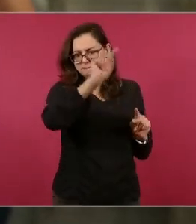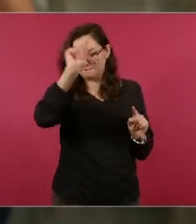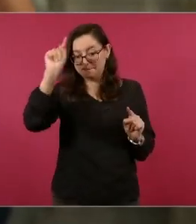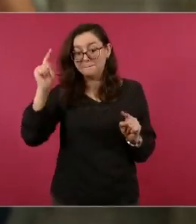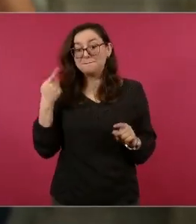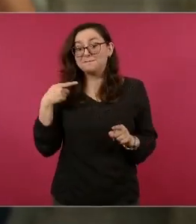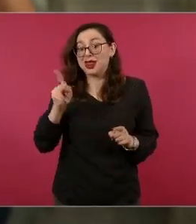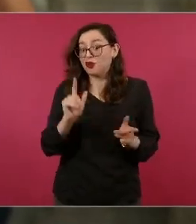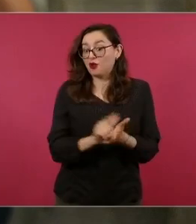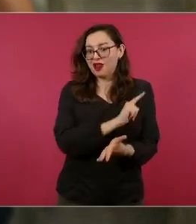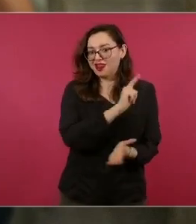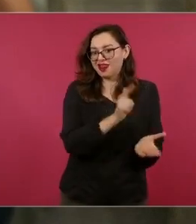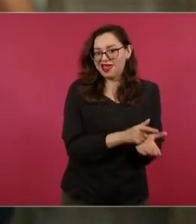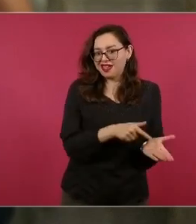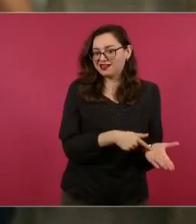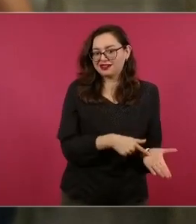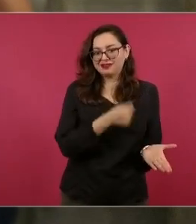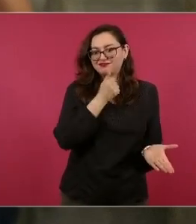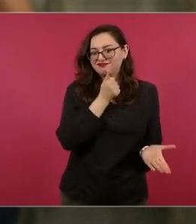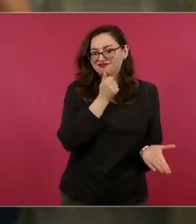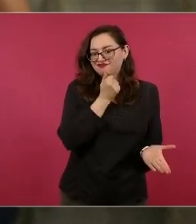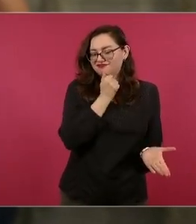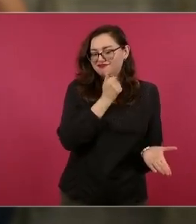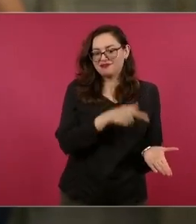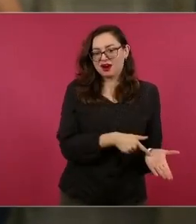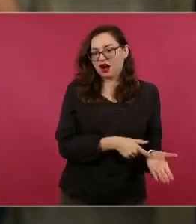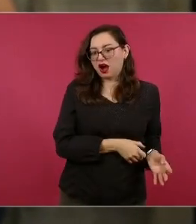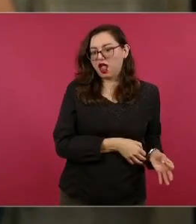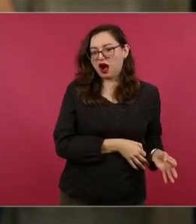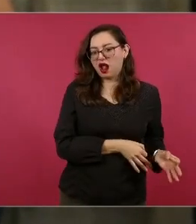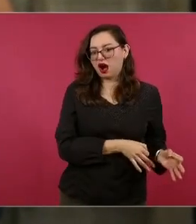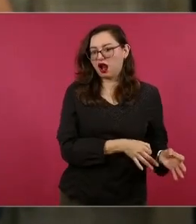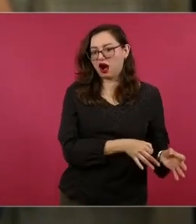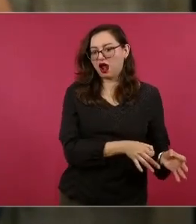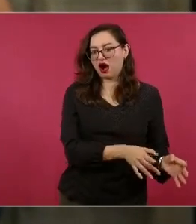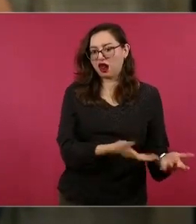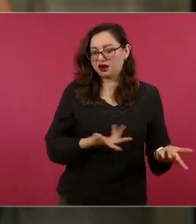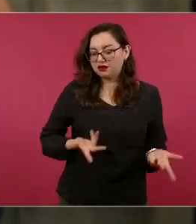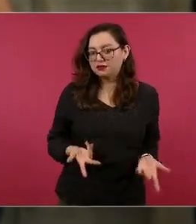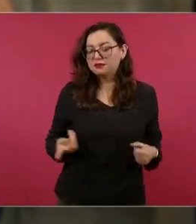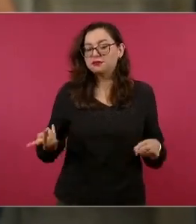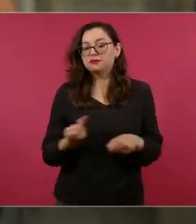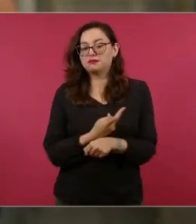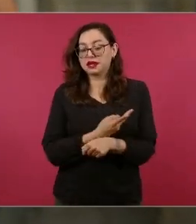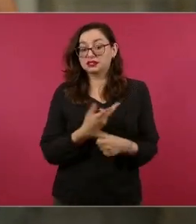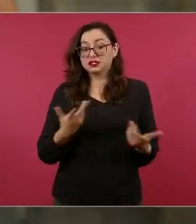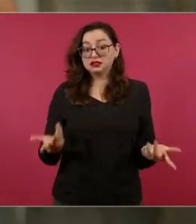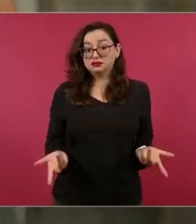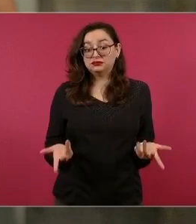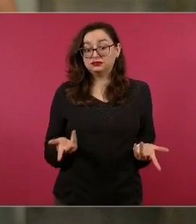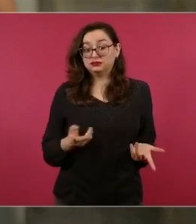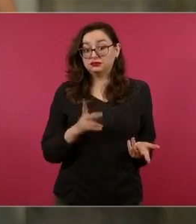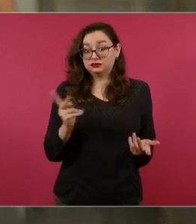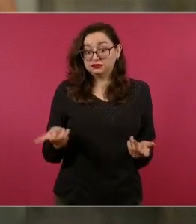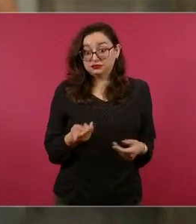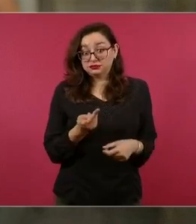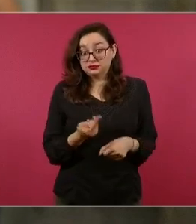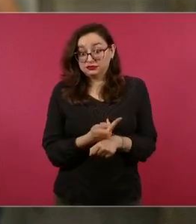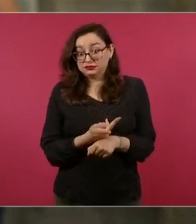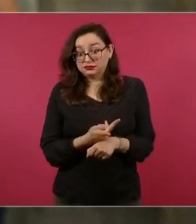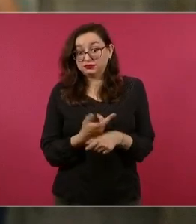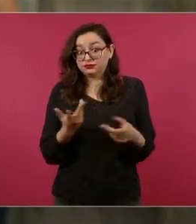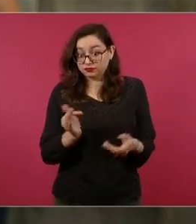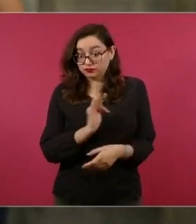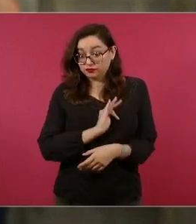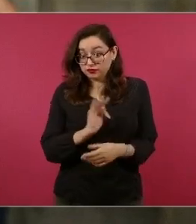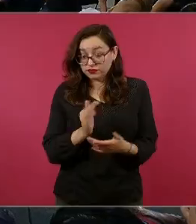embargo, se ha quedado como en los planes de justicia y no ha pasado a otras leyes. La pregunta va por ahí. ¿Qué pasaría con las 40 horas